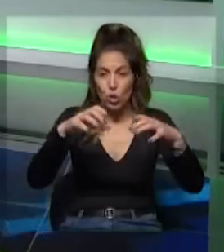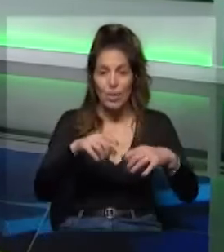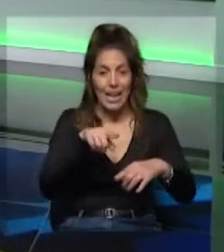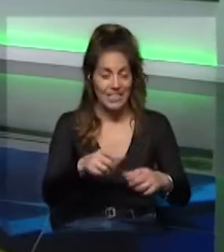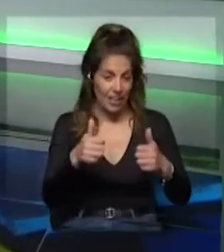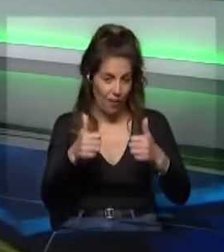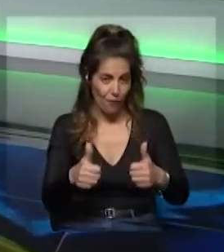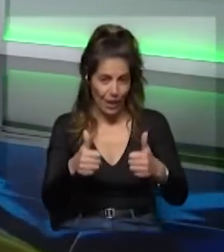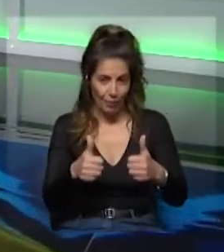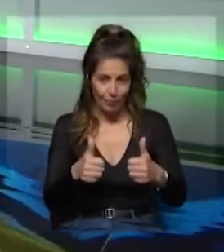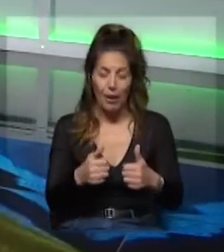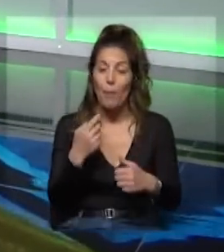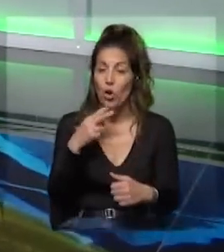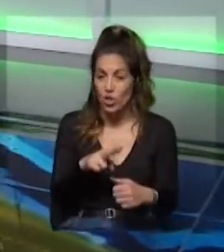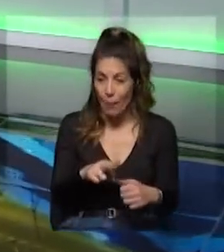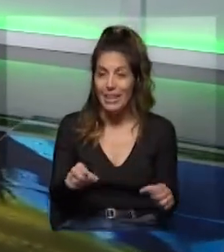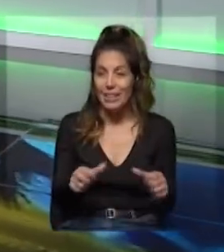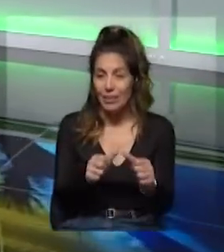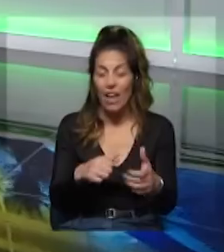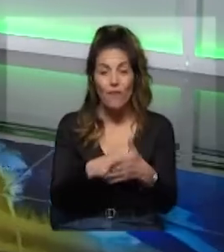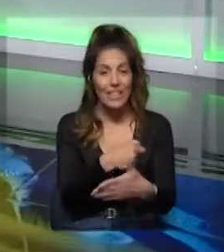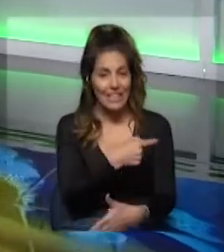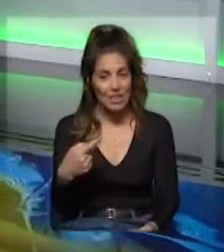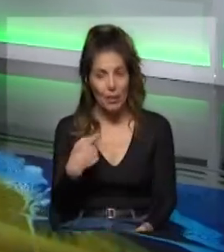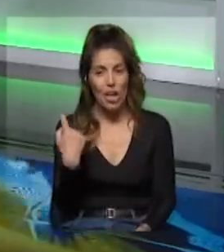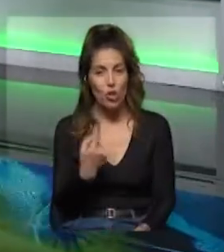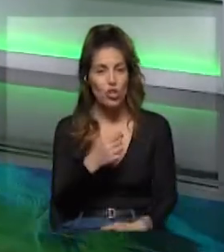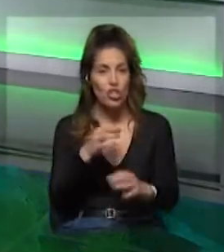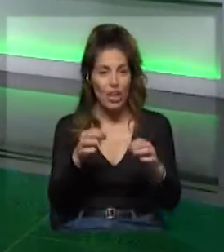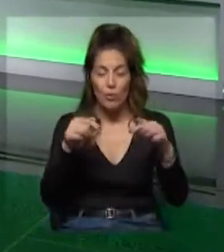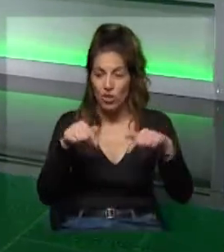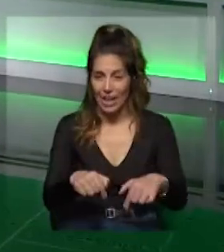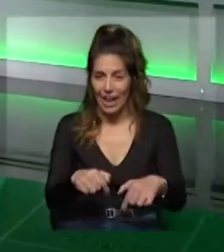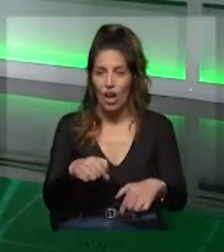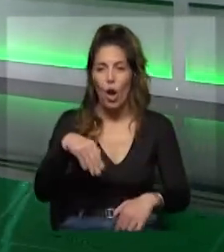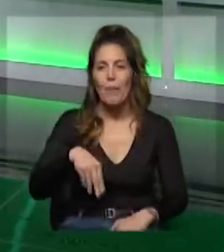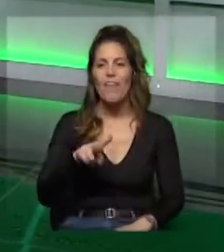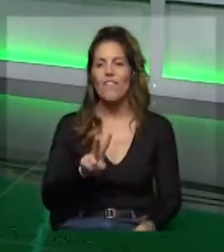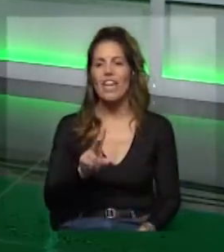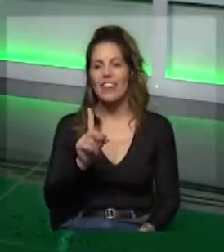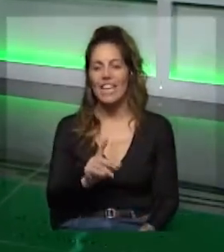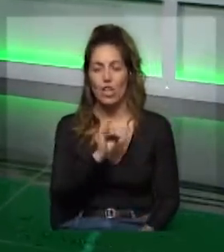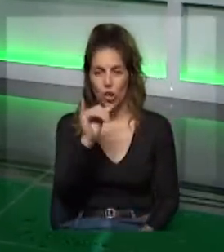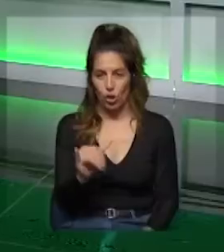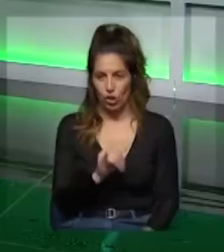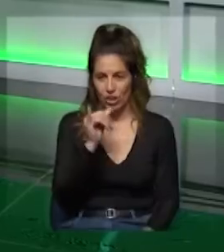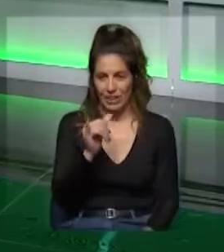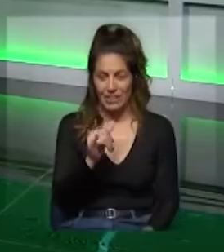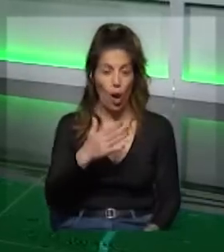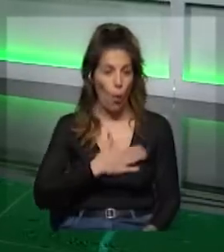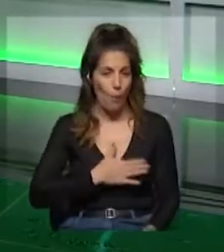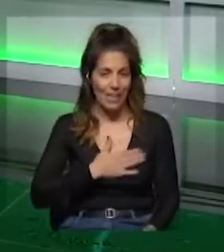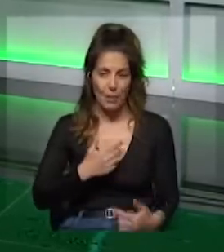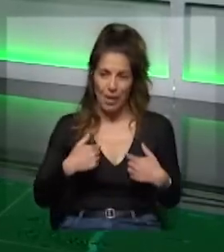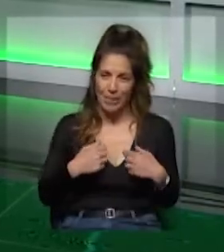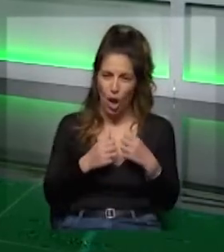bastante bien muy bien Vamos a ver entonces qué acontece con este fin de semana nosotros hasta acá llegamos con la edición central de mbd noticias ha sido un placer para